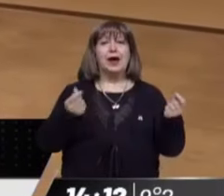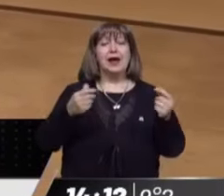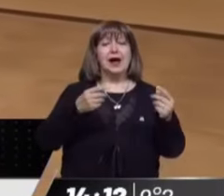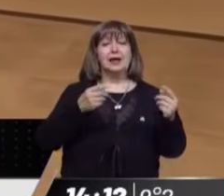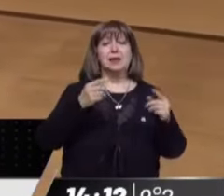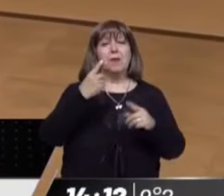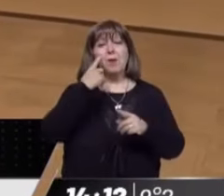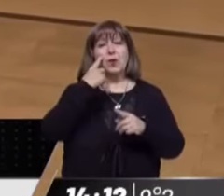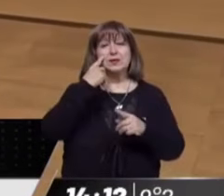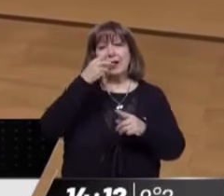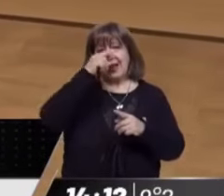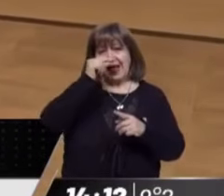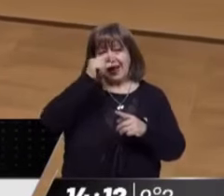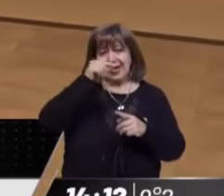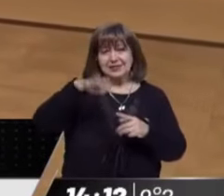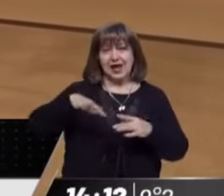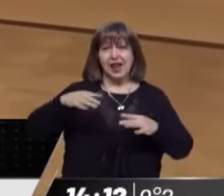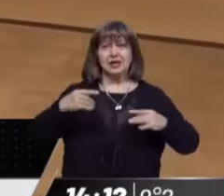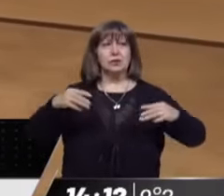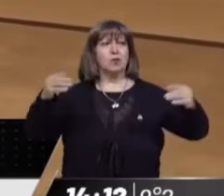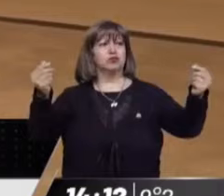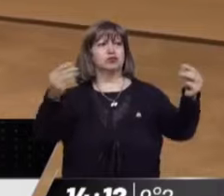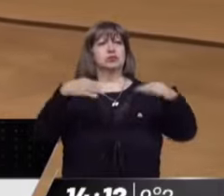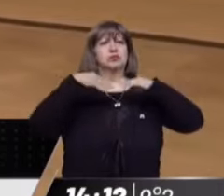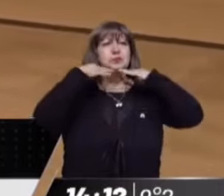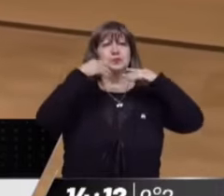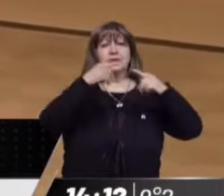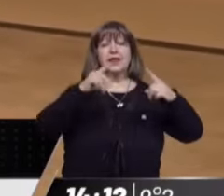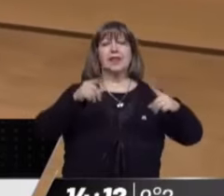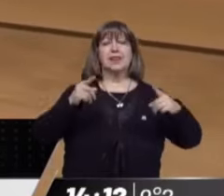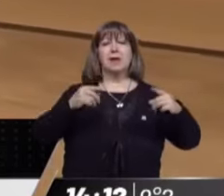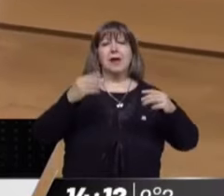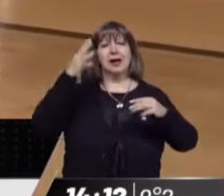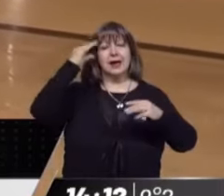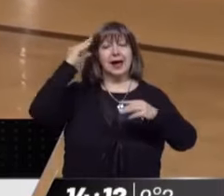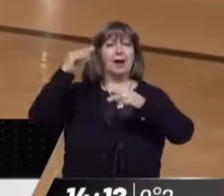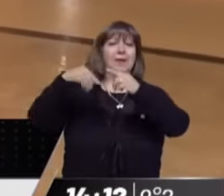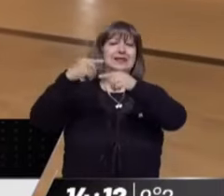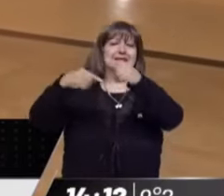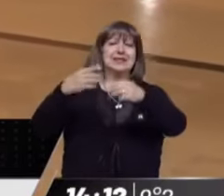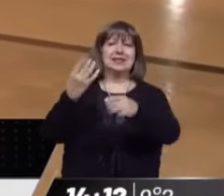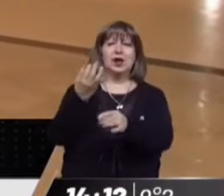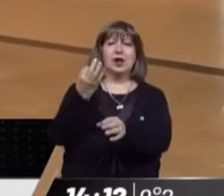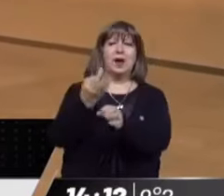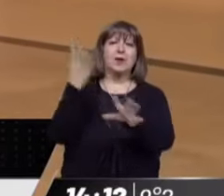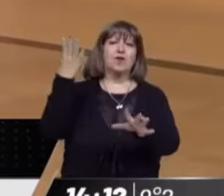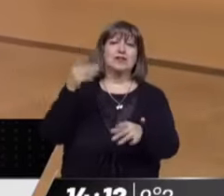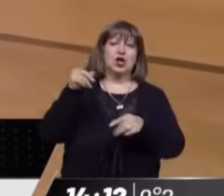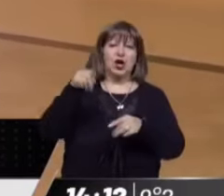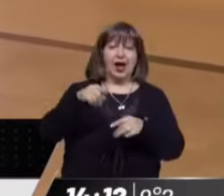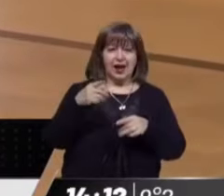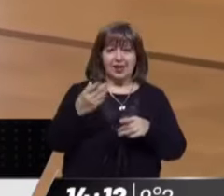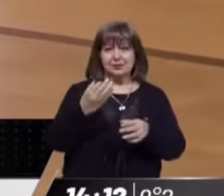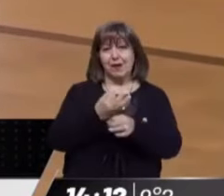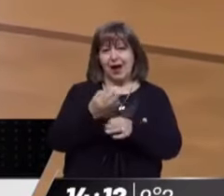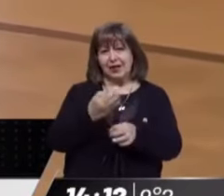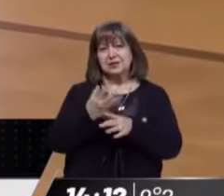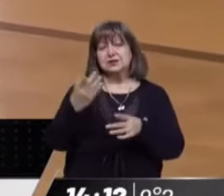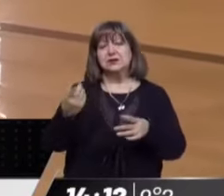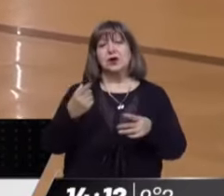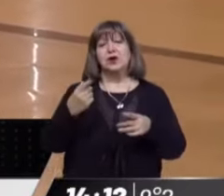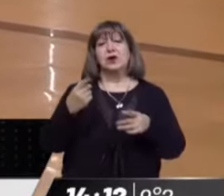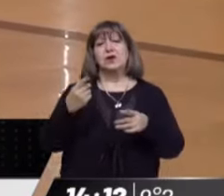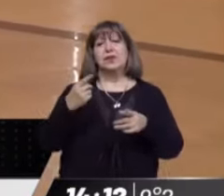de la Municipalidad de Las Heras, va a ser una exhibición. Y después van a estar las capacitaciones de los maestros que vienen de Buenos Aires y los campeones mundiales de